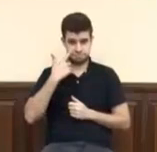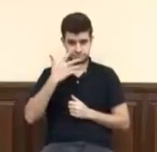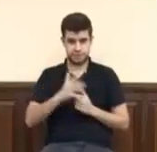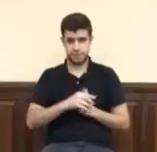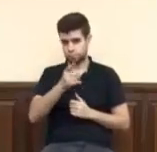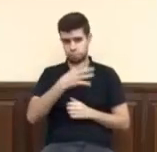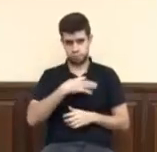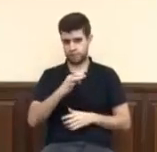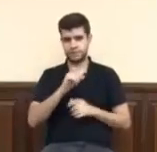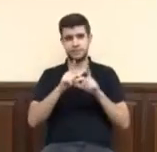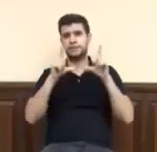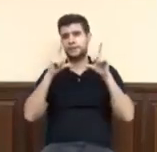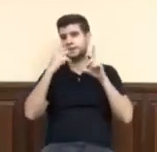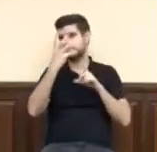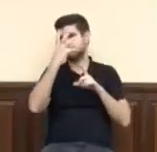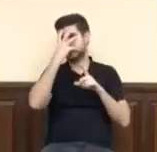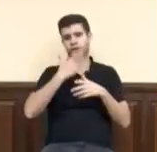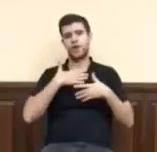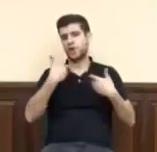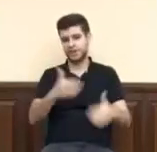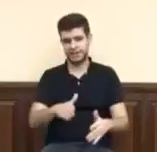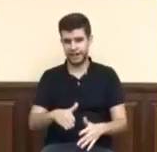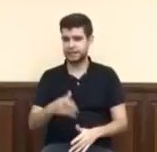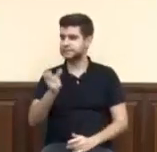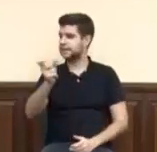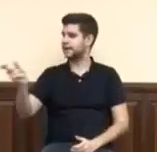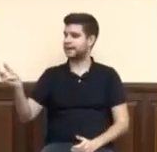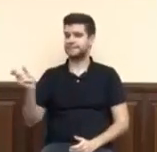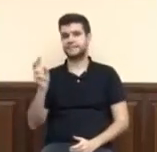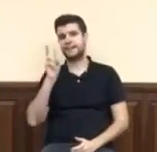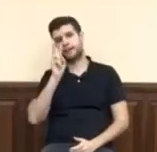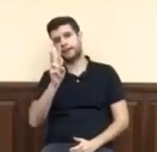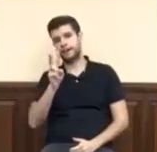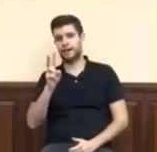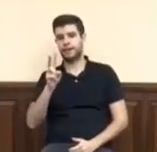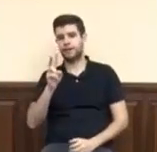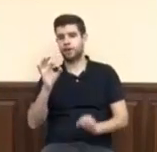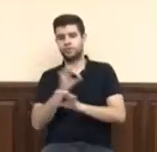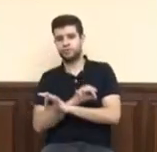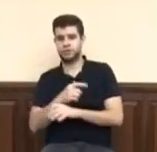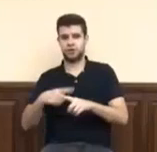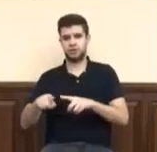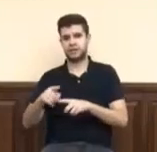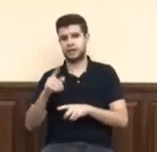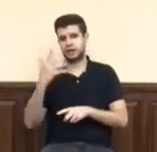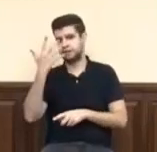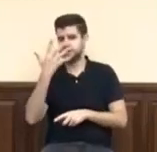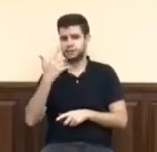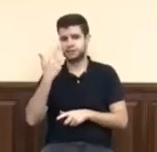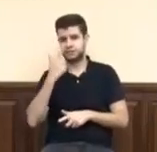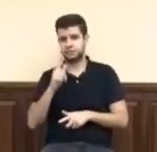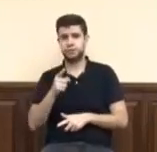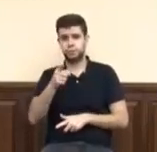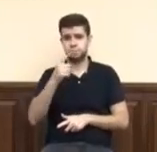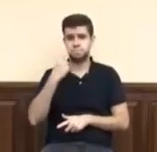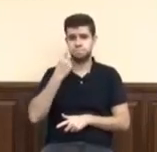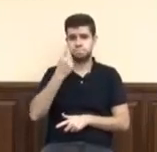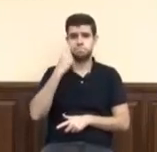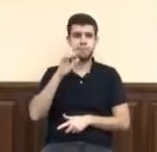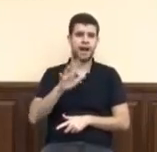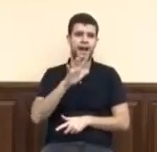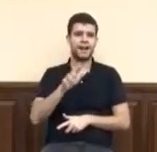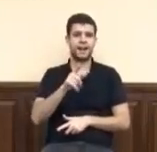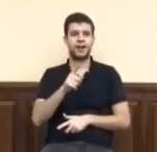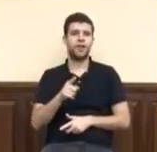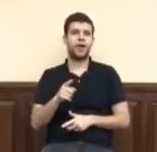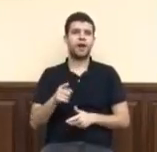la careta que quieran para confundir a la gente, la careta que les dé la gana, para parecer personas sensibles y solidarias, preocupadas por